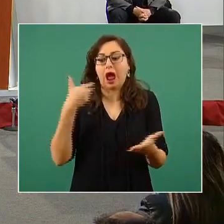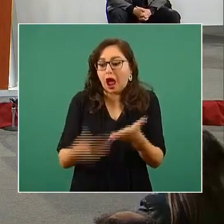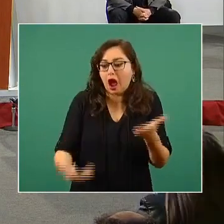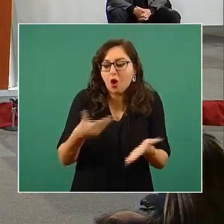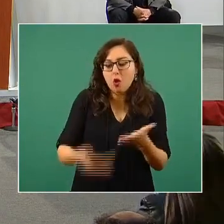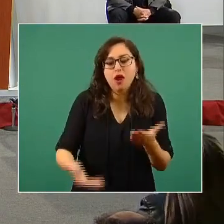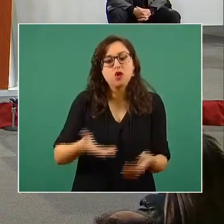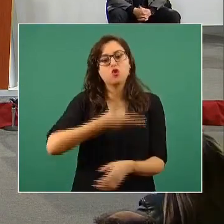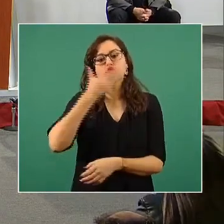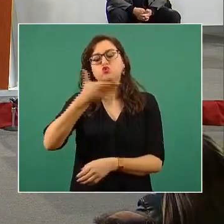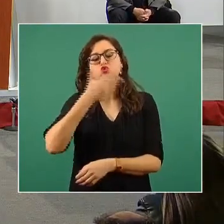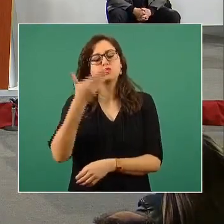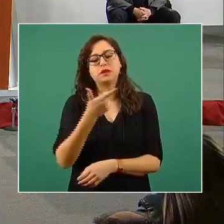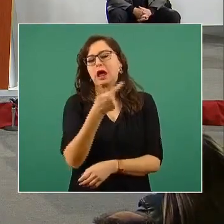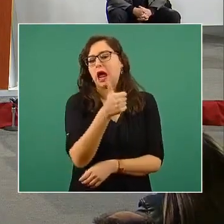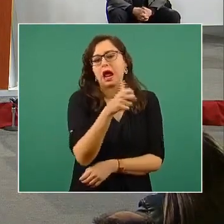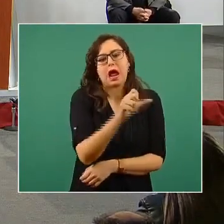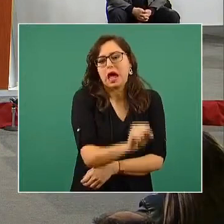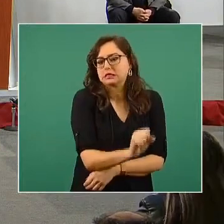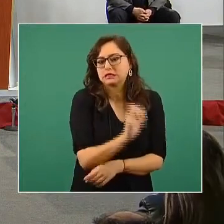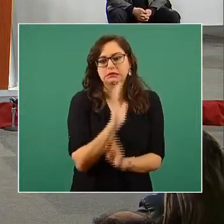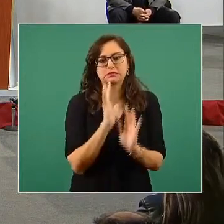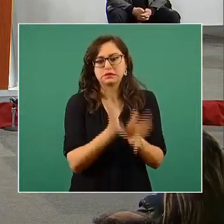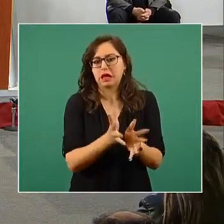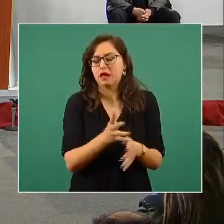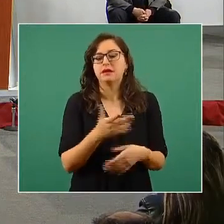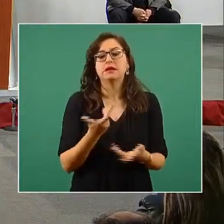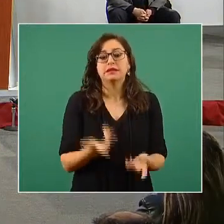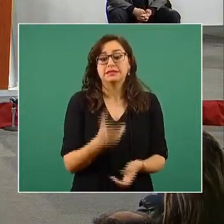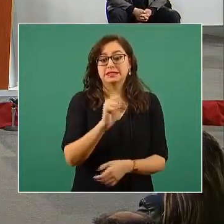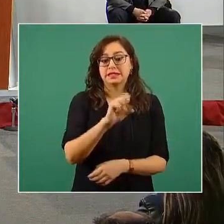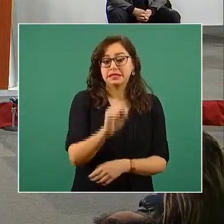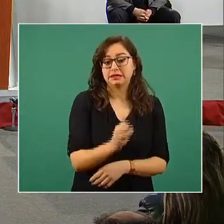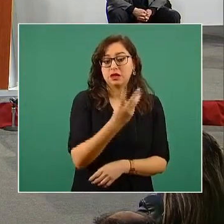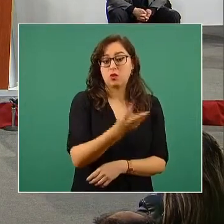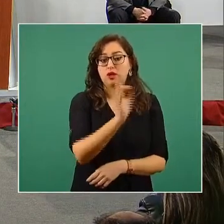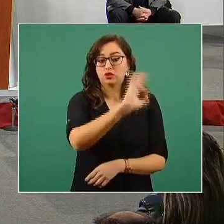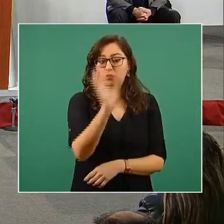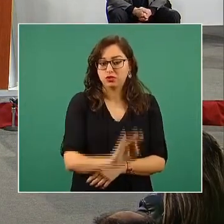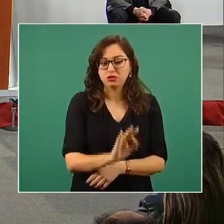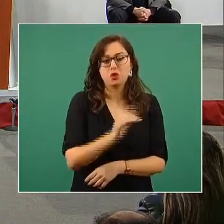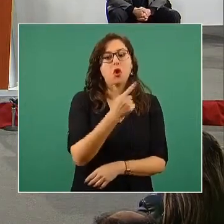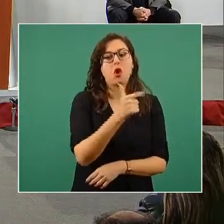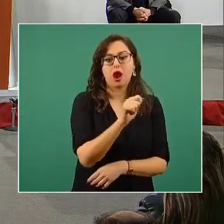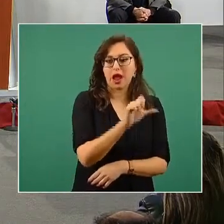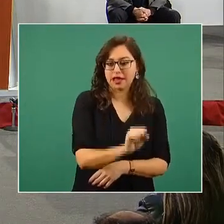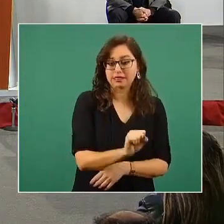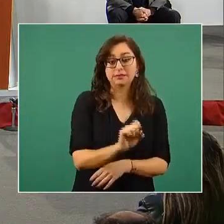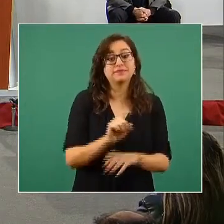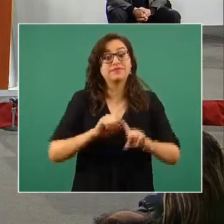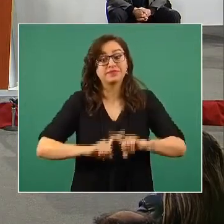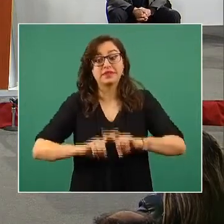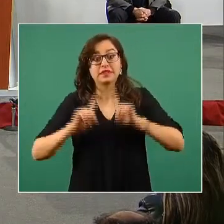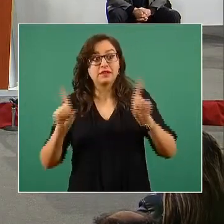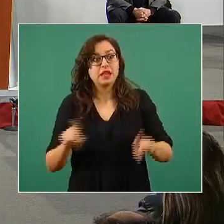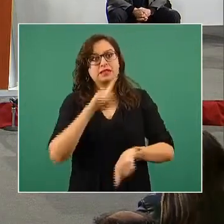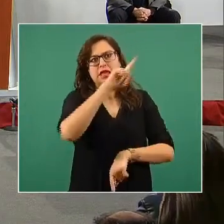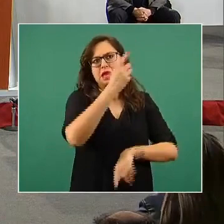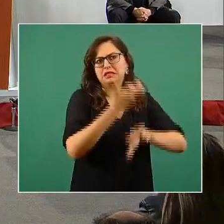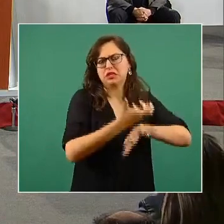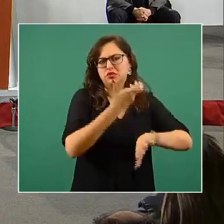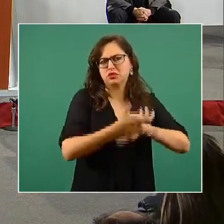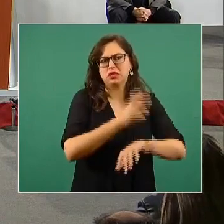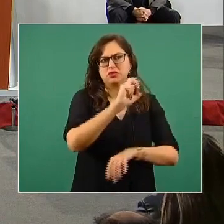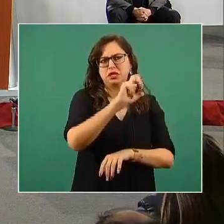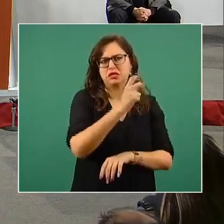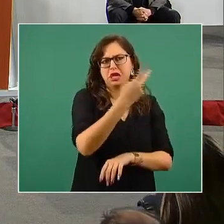el 64% de la generación en México se hace con gas natural, a diferencia de los Estados Unidos, que es el 38%, de